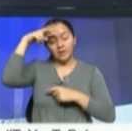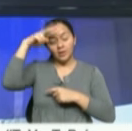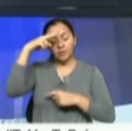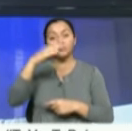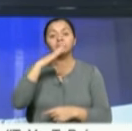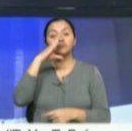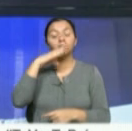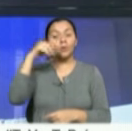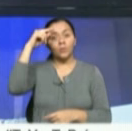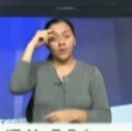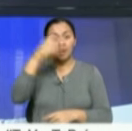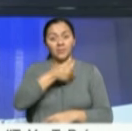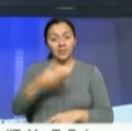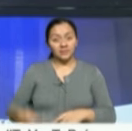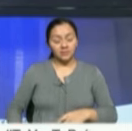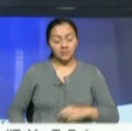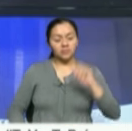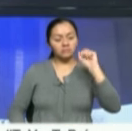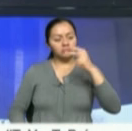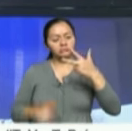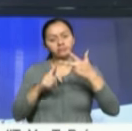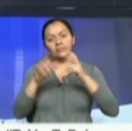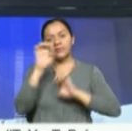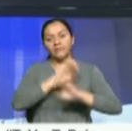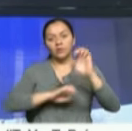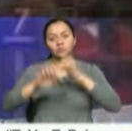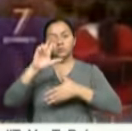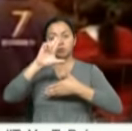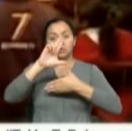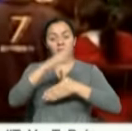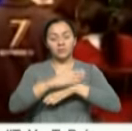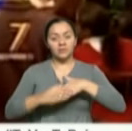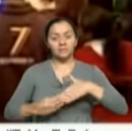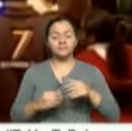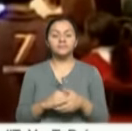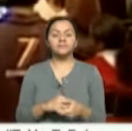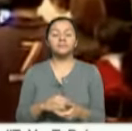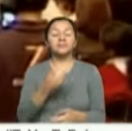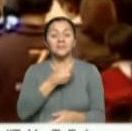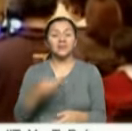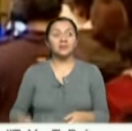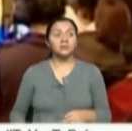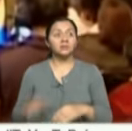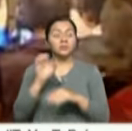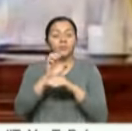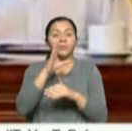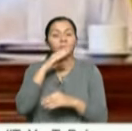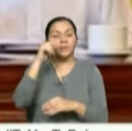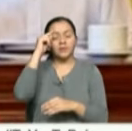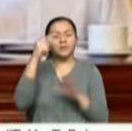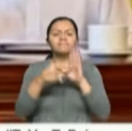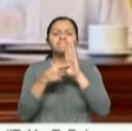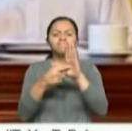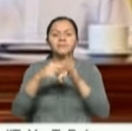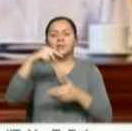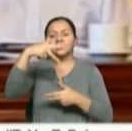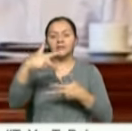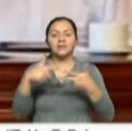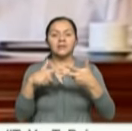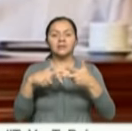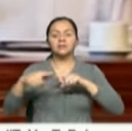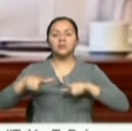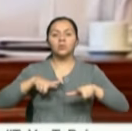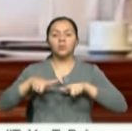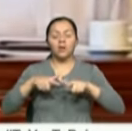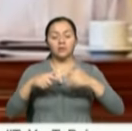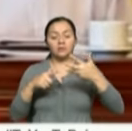Correa es uno de los mejores evaluados de América. El presidente de la República, Rafael Correa, se ubica en el tercer lugar entre los jefes